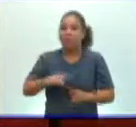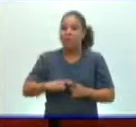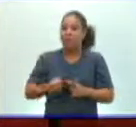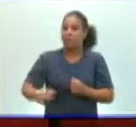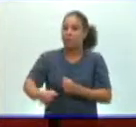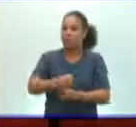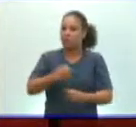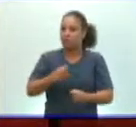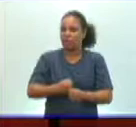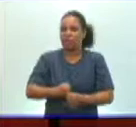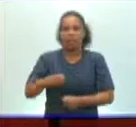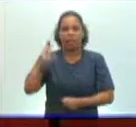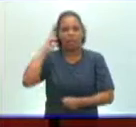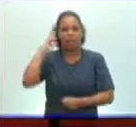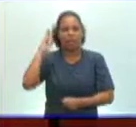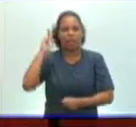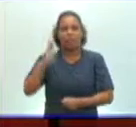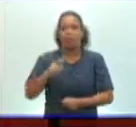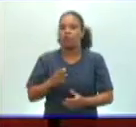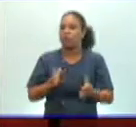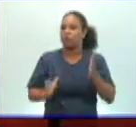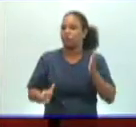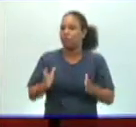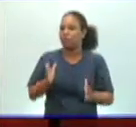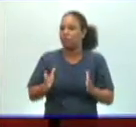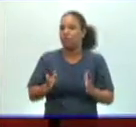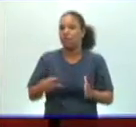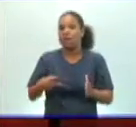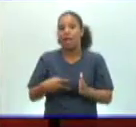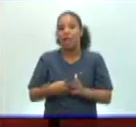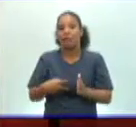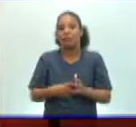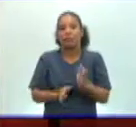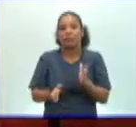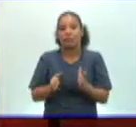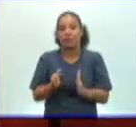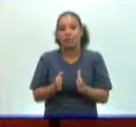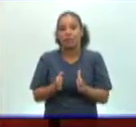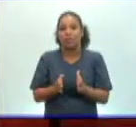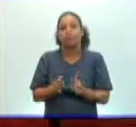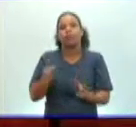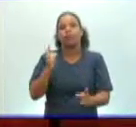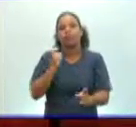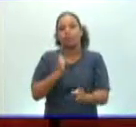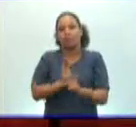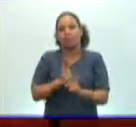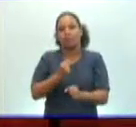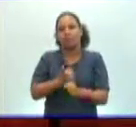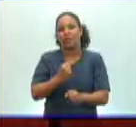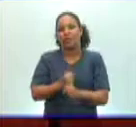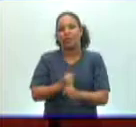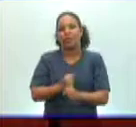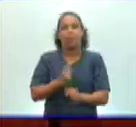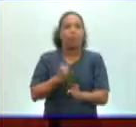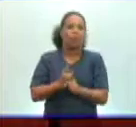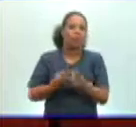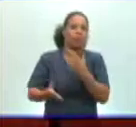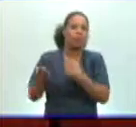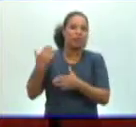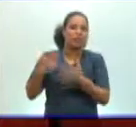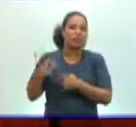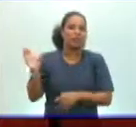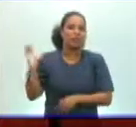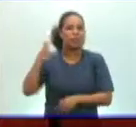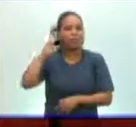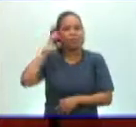razones y proporciones entre segmentos que ya he estado trabajando en encuentros anteriores. Entonces vamos a recordar